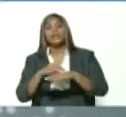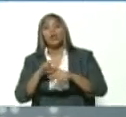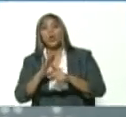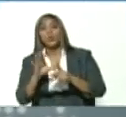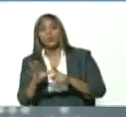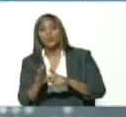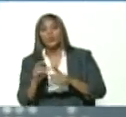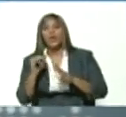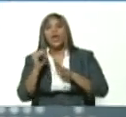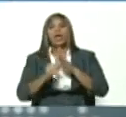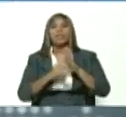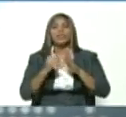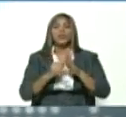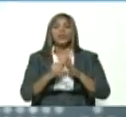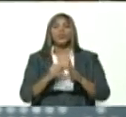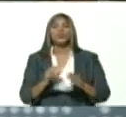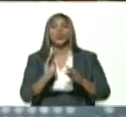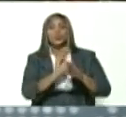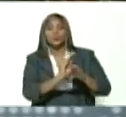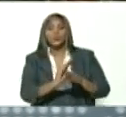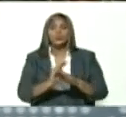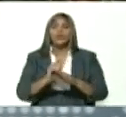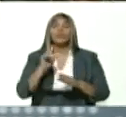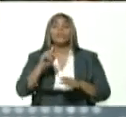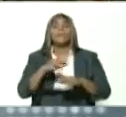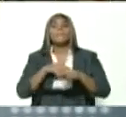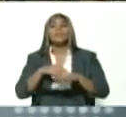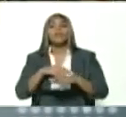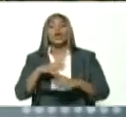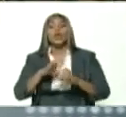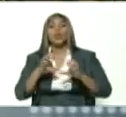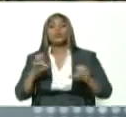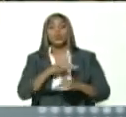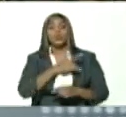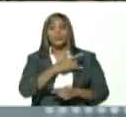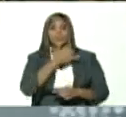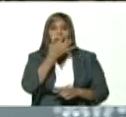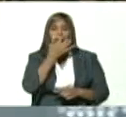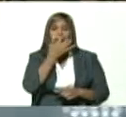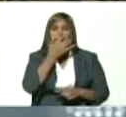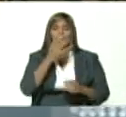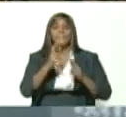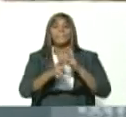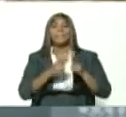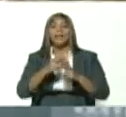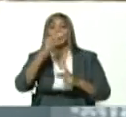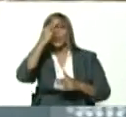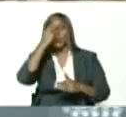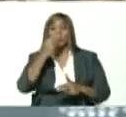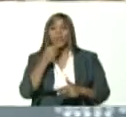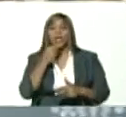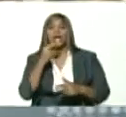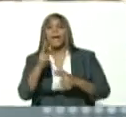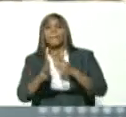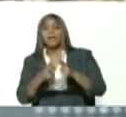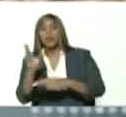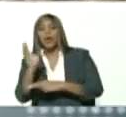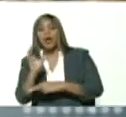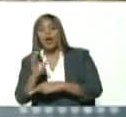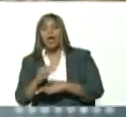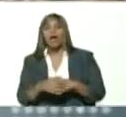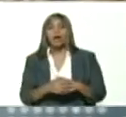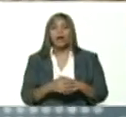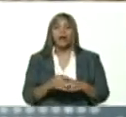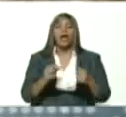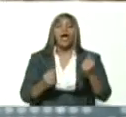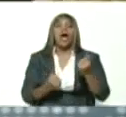con el Ministerio de Educación Universitaria, así como también con el Metro de Los Teques, Metro de Caracas y por supuesto también con el apoyo de